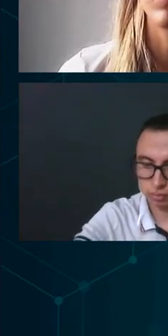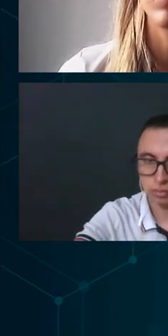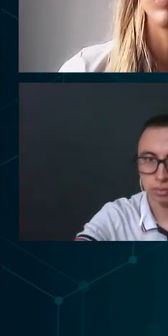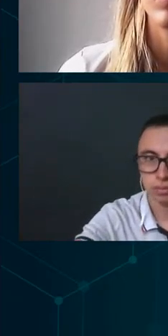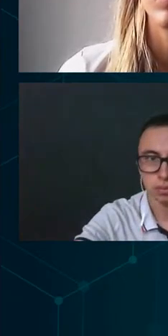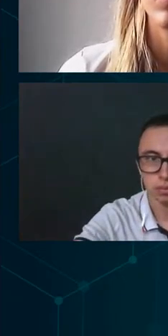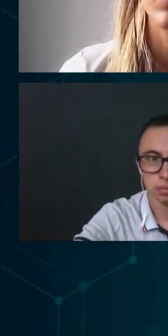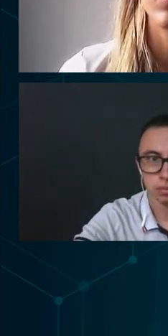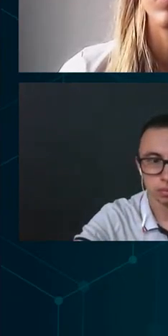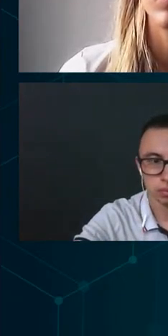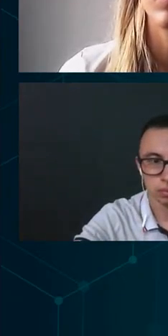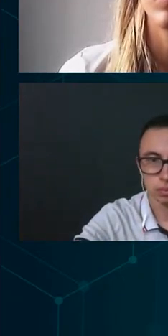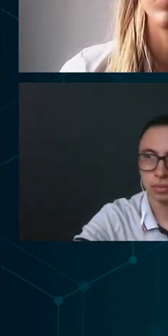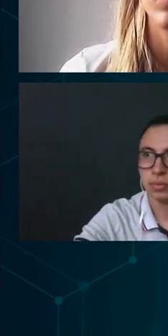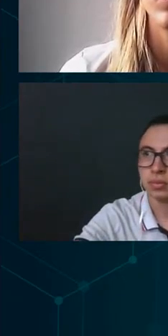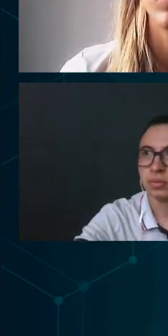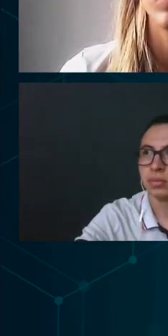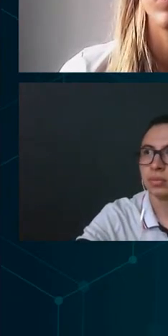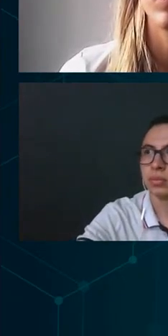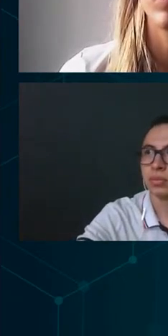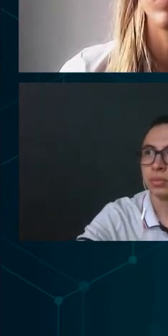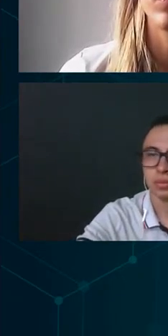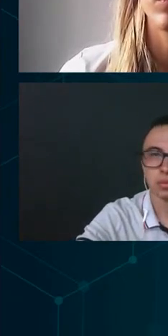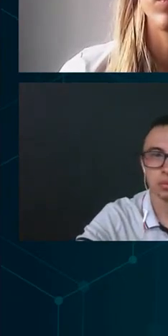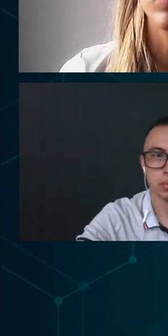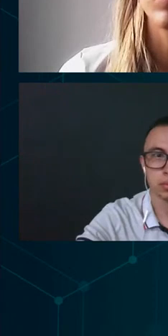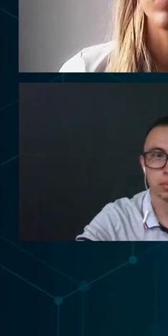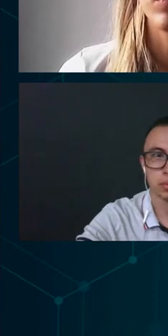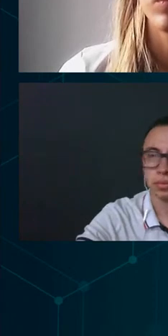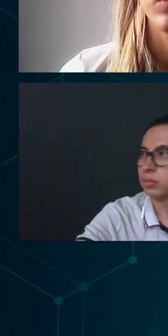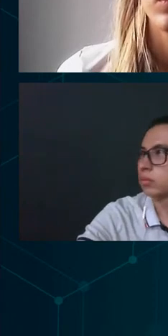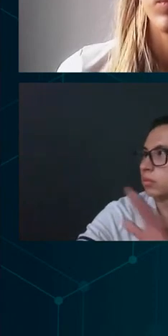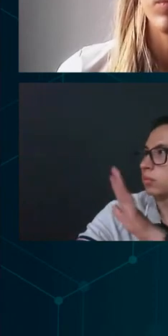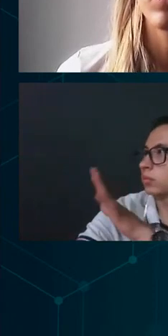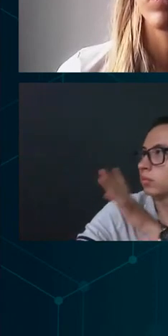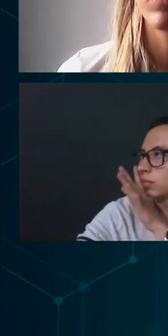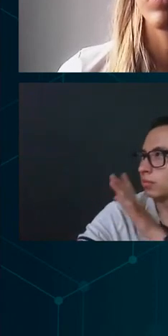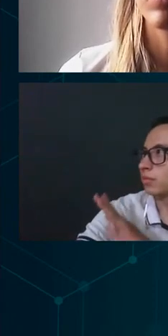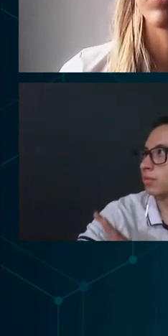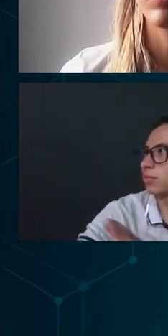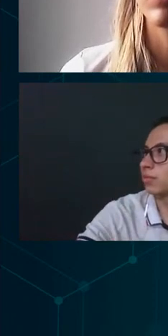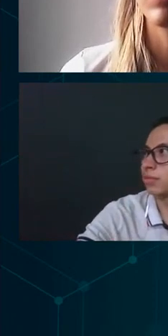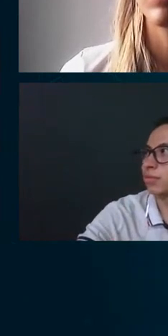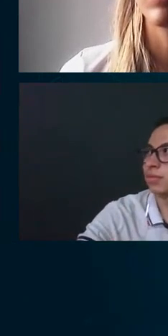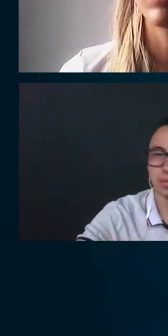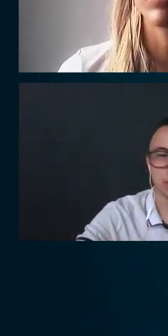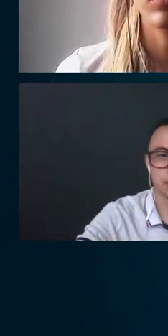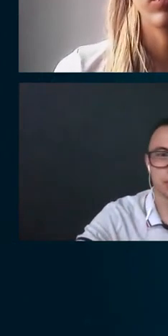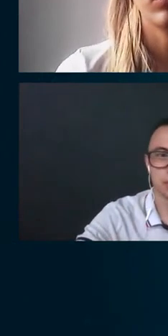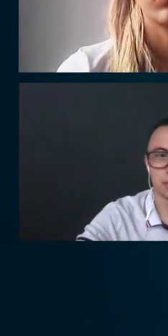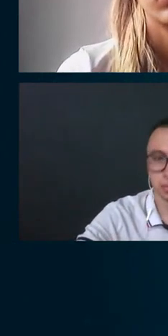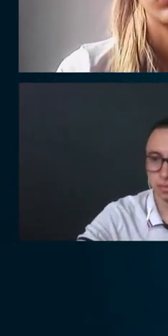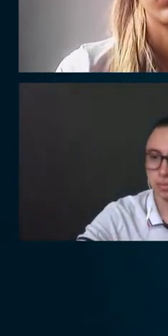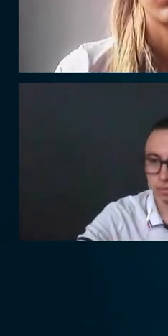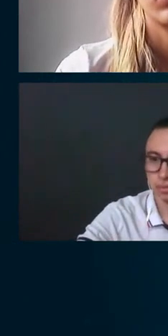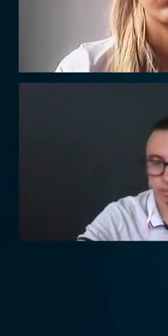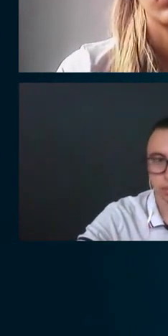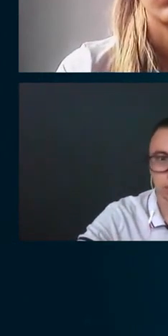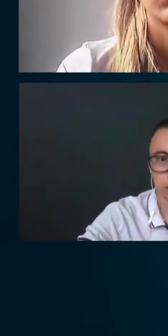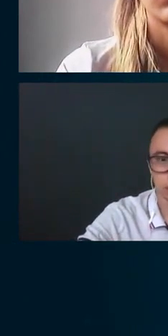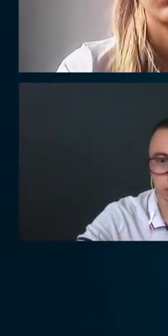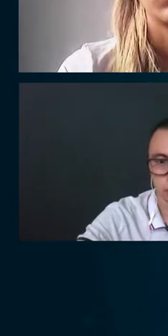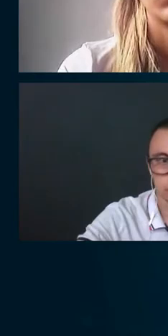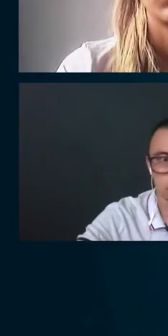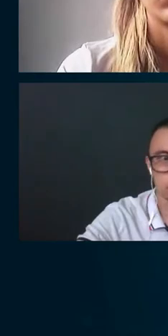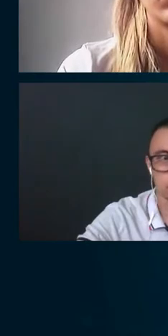a nivel, digamos que personal, o también pues a nivel como organizacional, y cómo las organizaciones también se pueden estar o se deben estar cambiando o